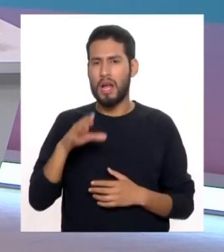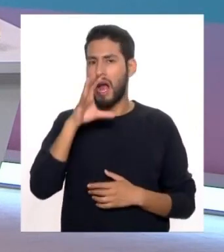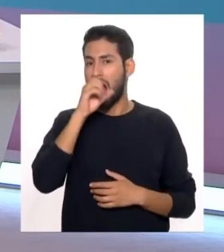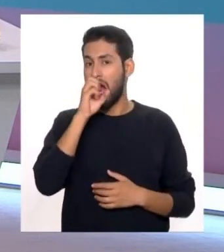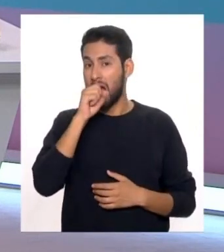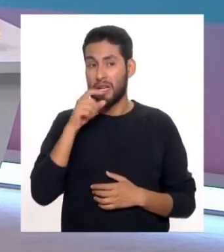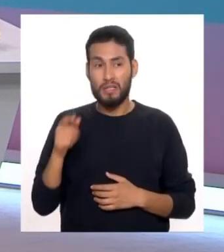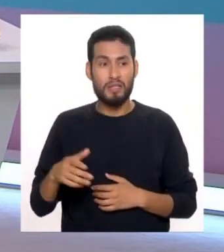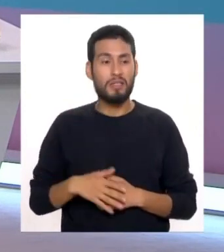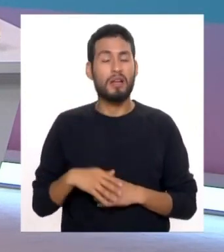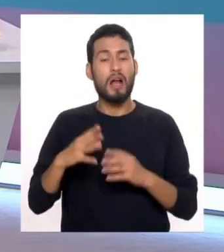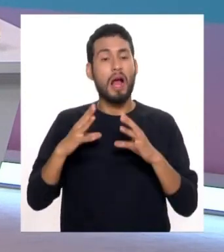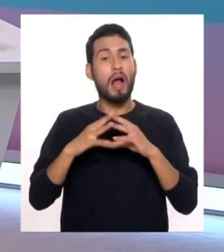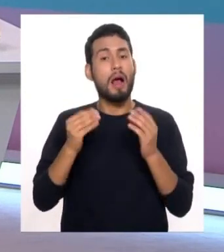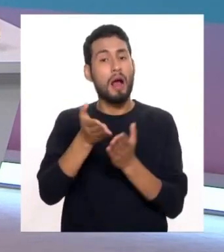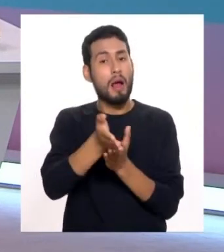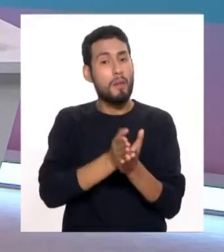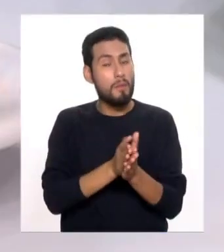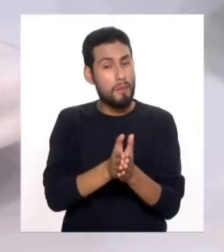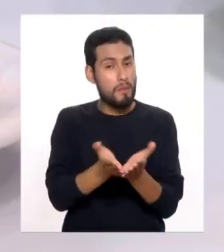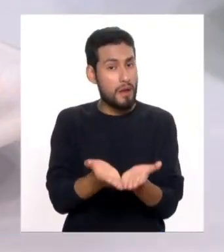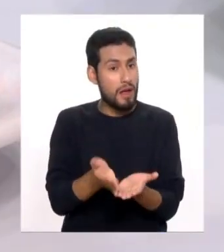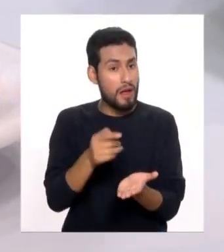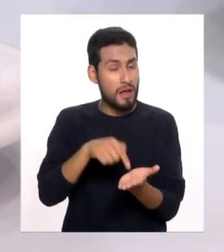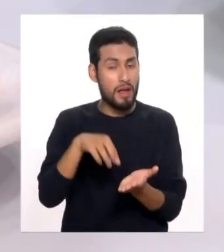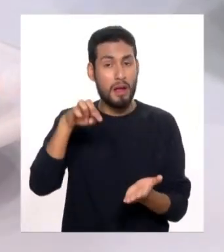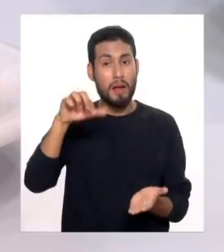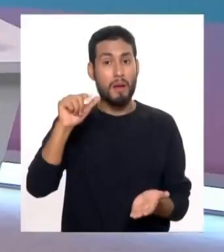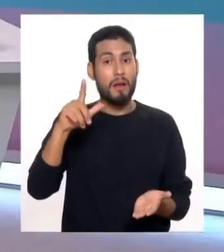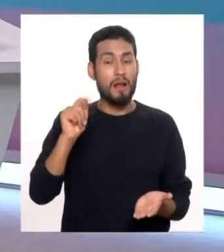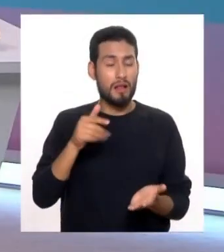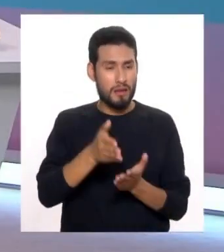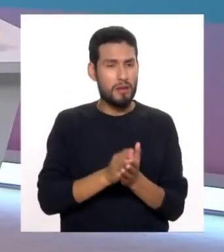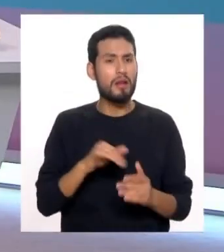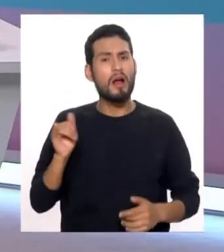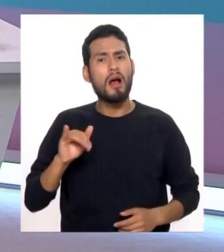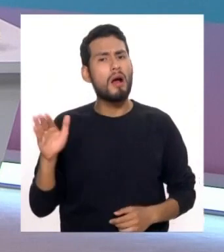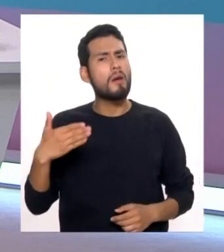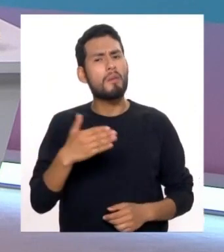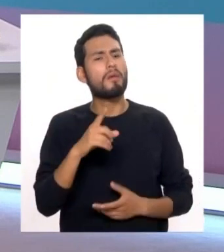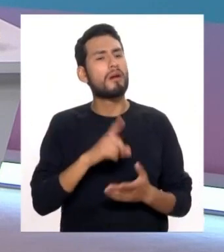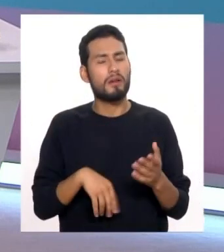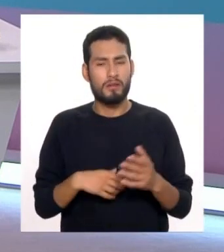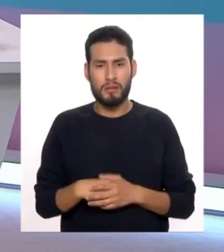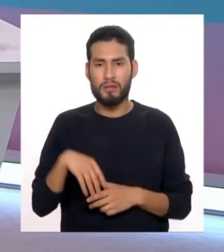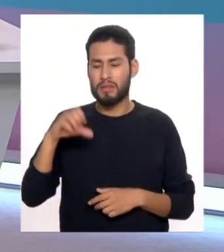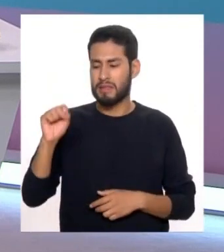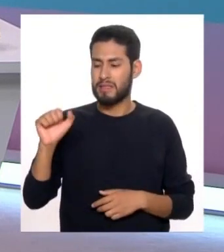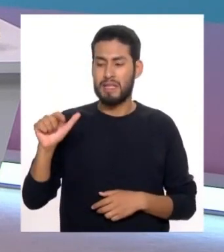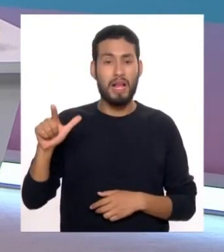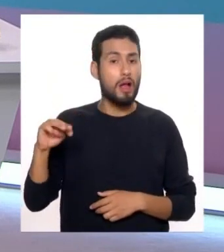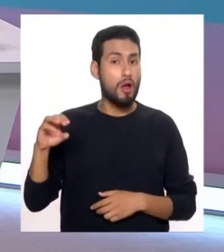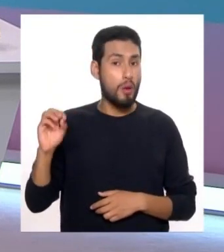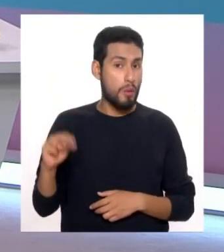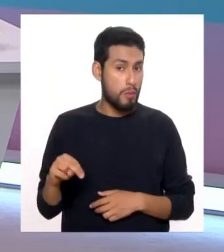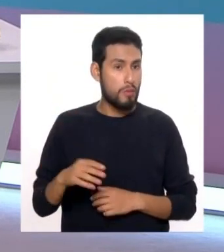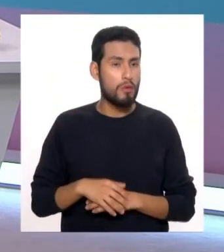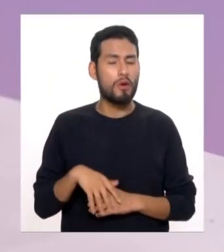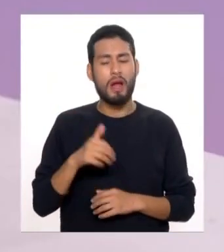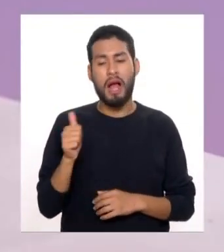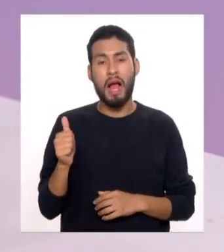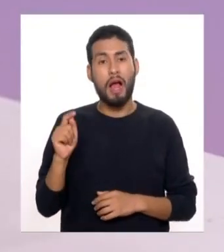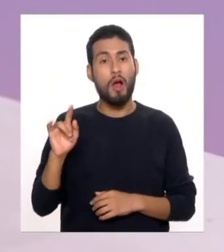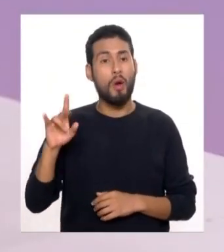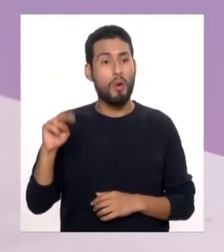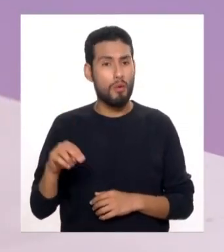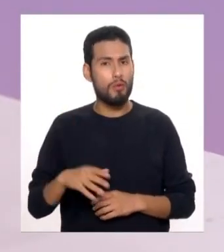naranja, la palta de los alimentos, pescados, por ejemplo, el salmón, también el atún.